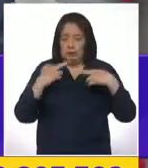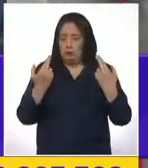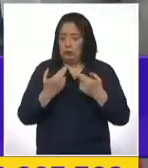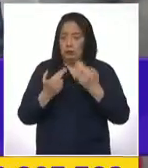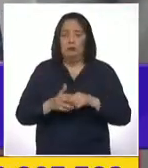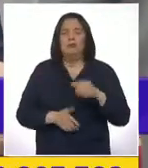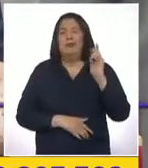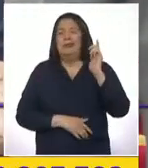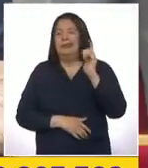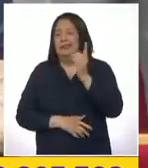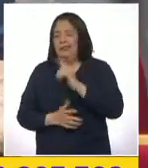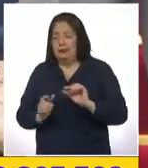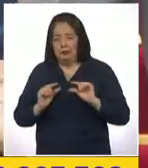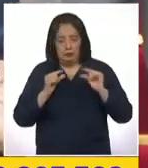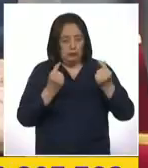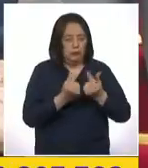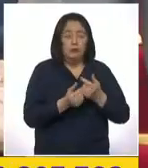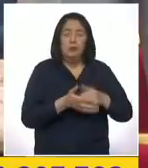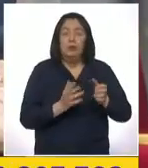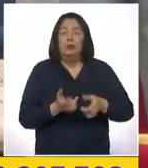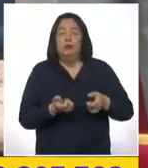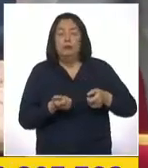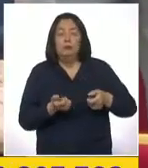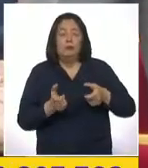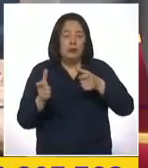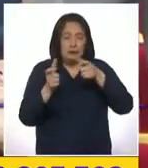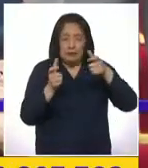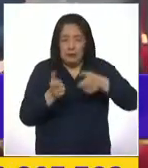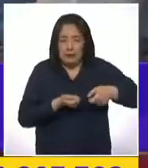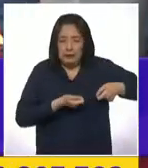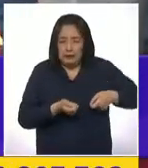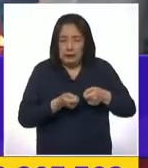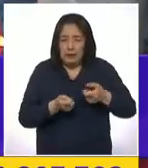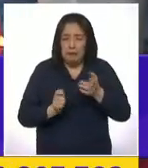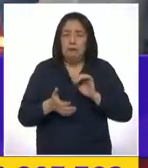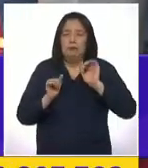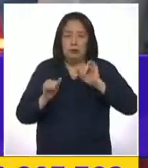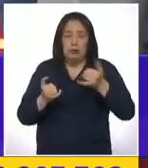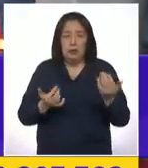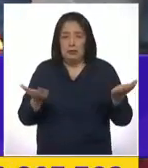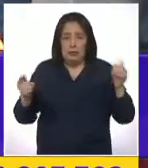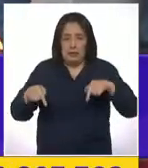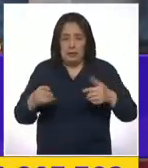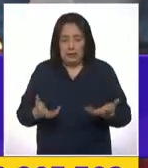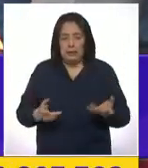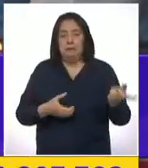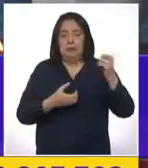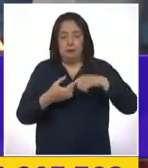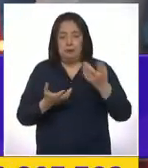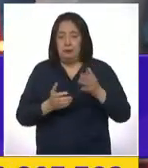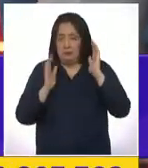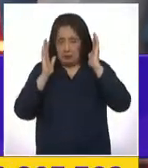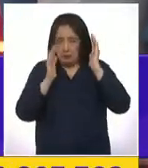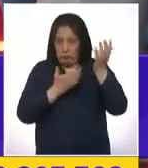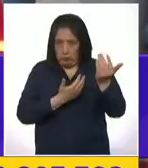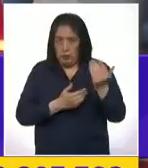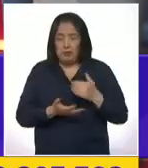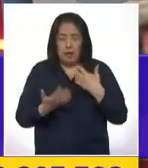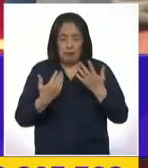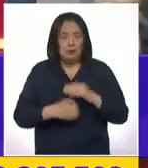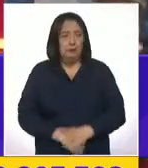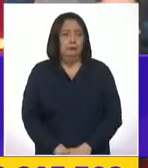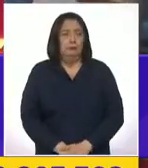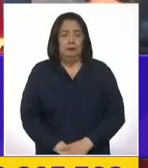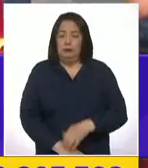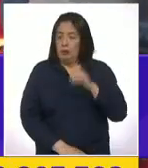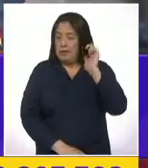con dirigentes de las rondas campesinas del país, quienes también se encuentran aquí participando en esta actividad. Vamos a escuchar parte del discurso del presidente. Los dirigentes que